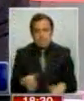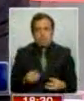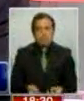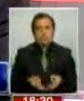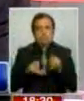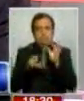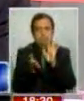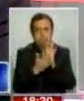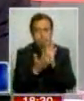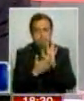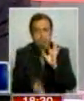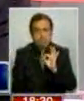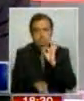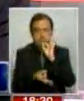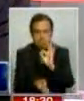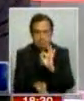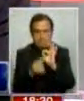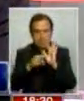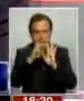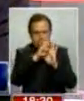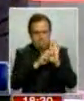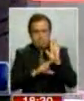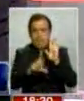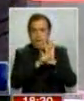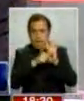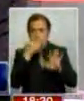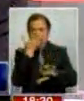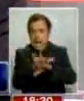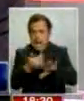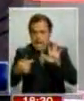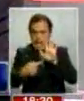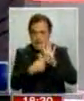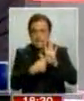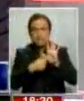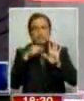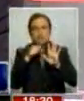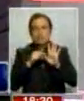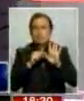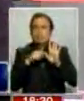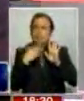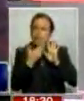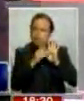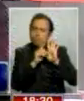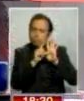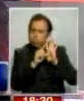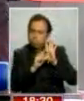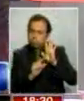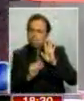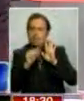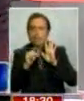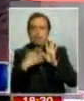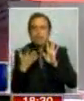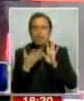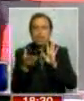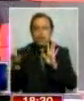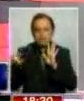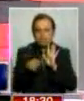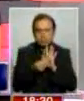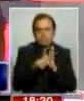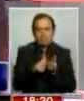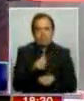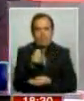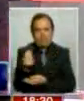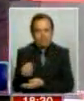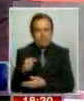que la encontramos en el proyecto de ley bastante moderada, pero efectivamente, digamos, dar aportes, digamos, a la recaudación que son